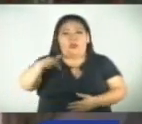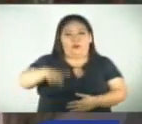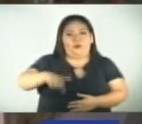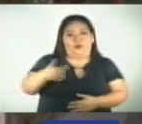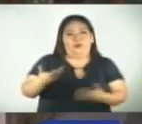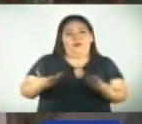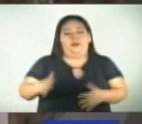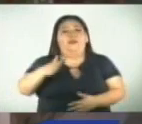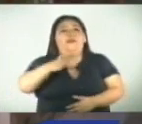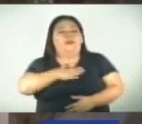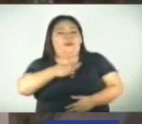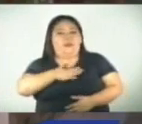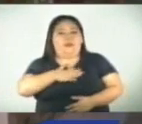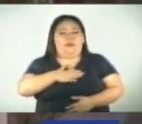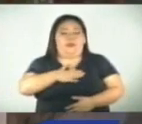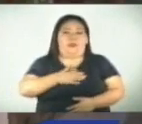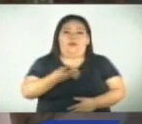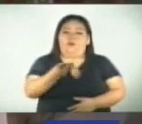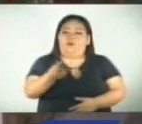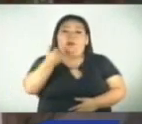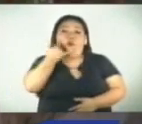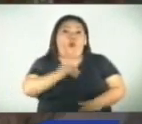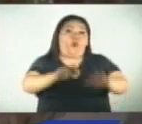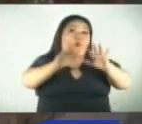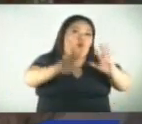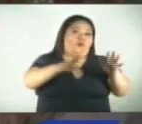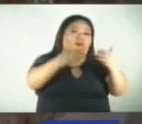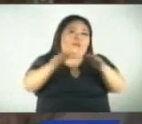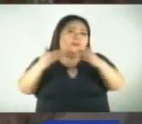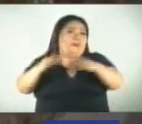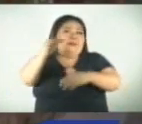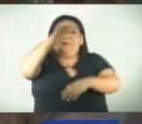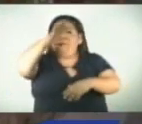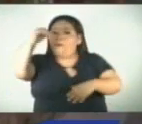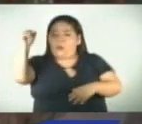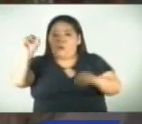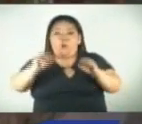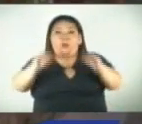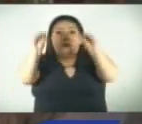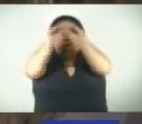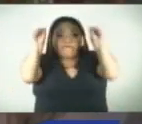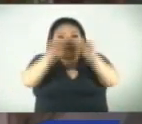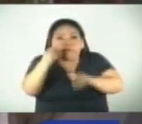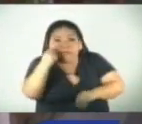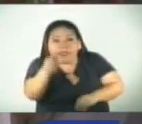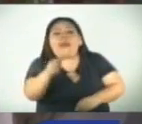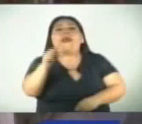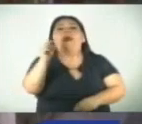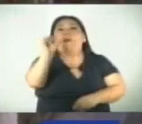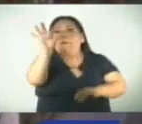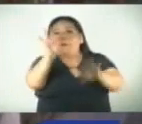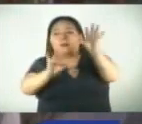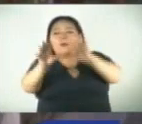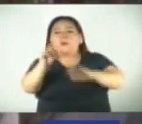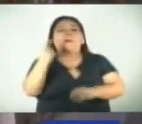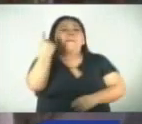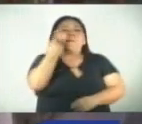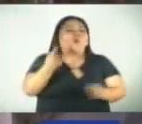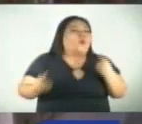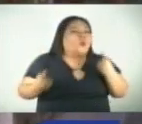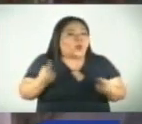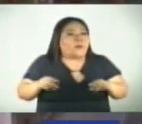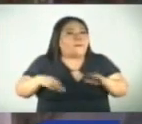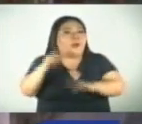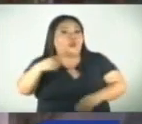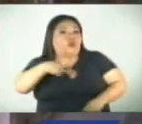8 números de teléfono alrededor del mundo, los pueden ver en la página de la Cancillería. La pregunta más frecuente es, ¿a dónde me toca